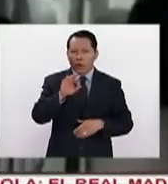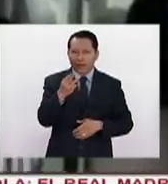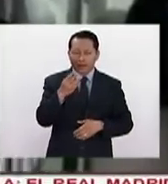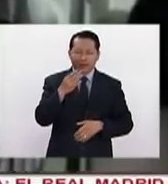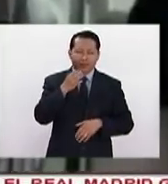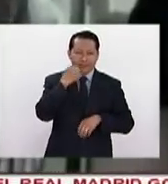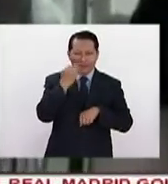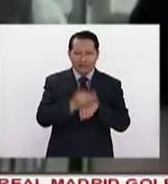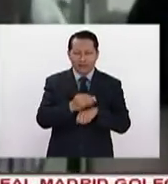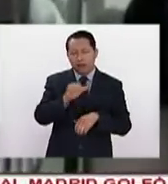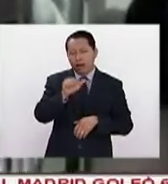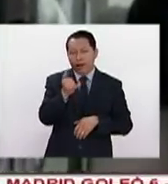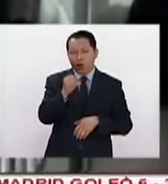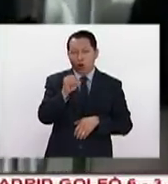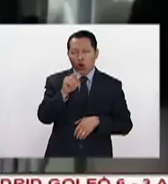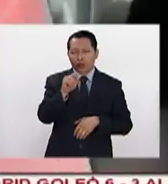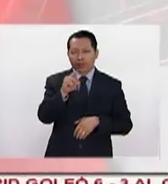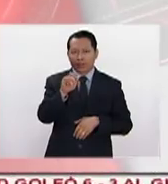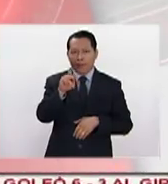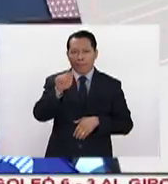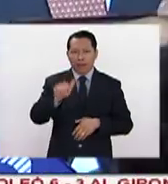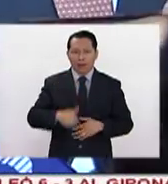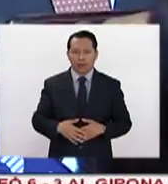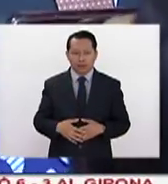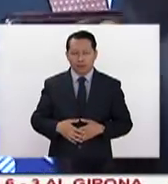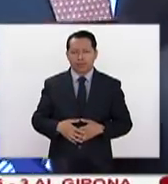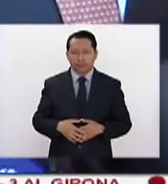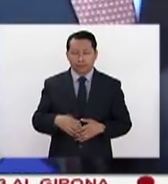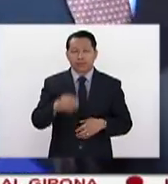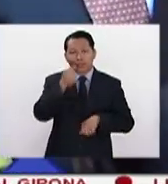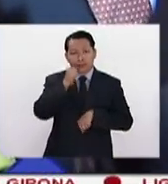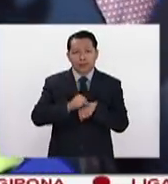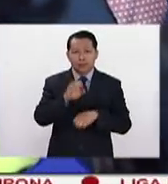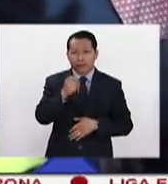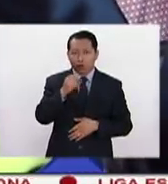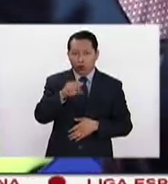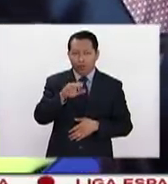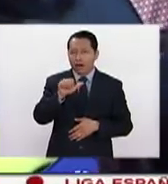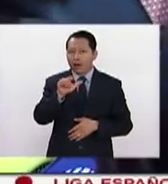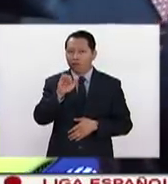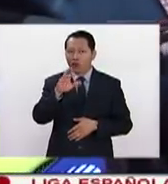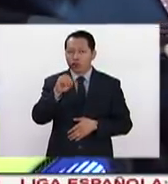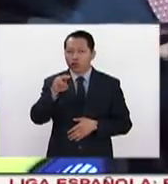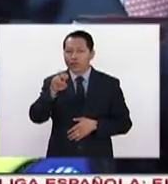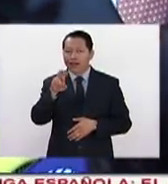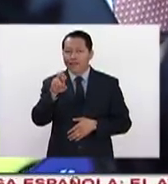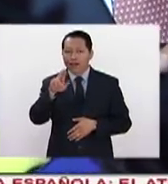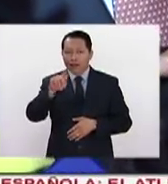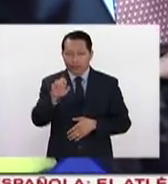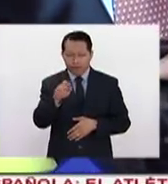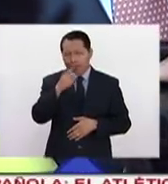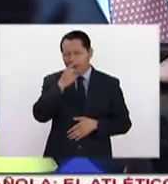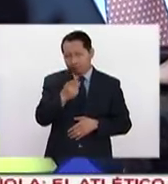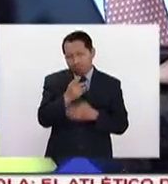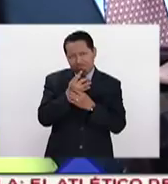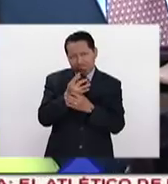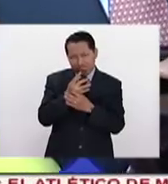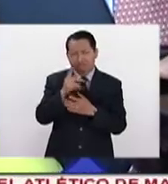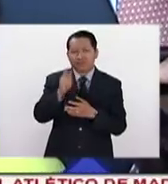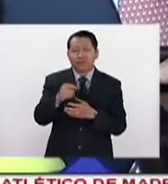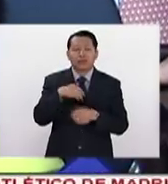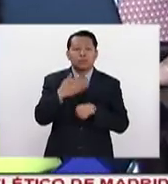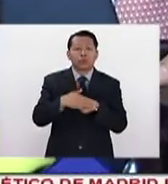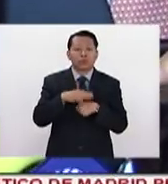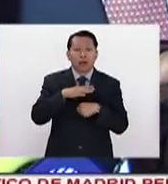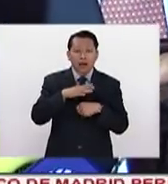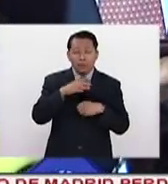43 normalistas de Ayotzinapa. El secretario de Gobernación, Alfonso Navarrete Prida, informó que se reunirá con